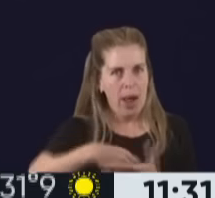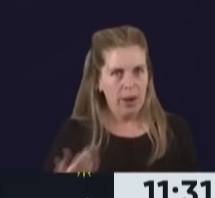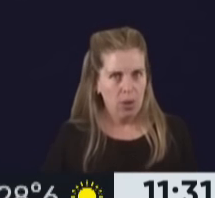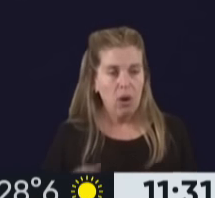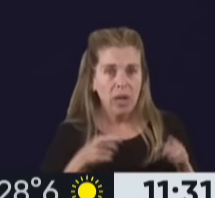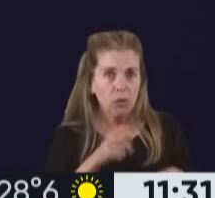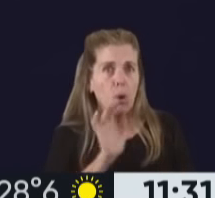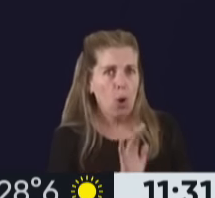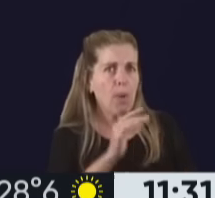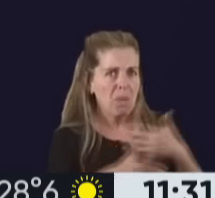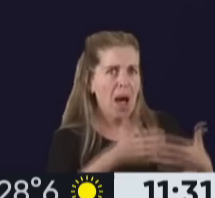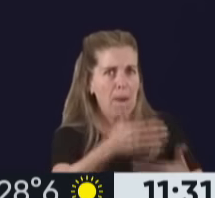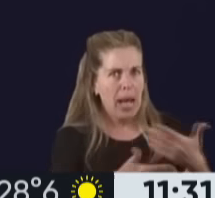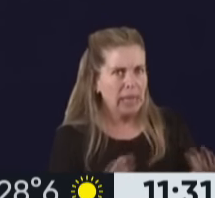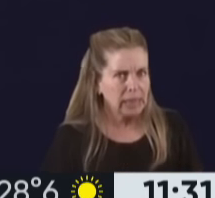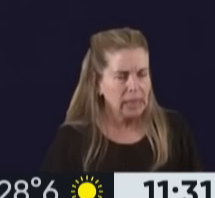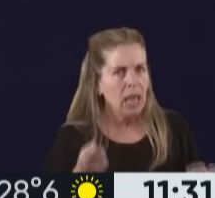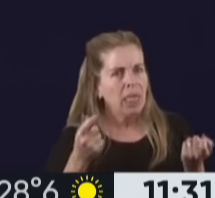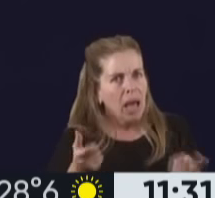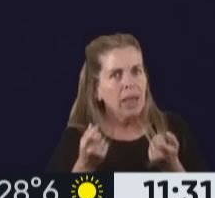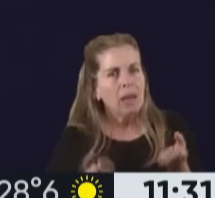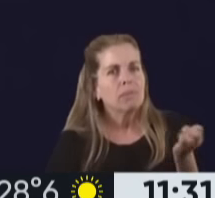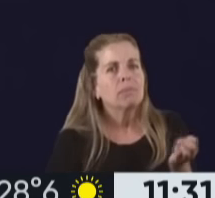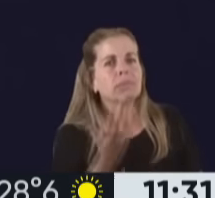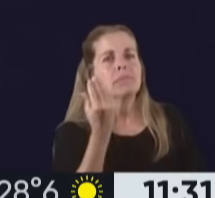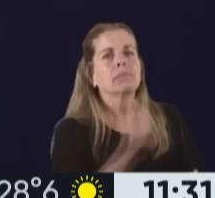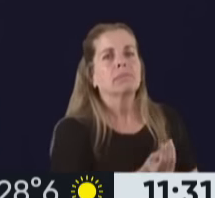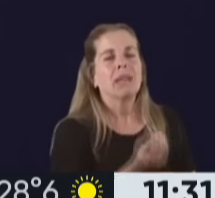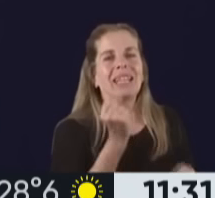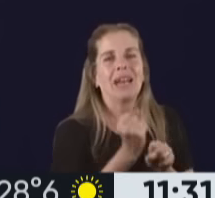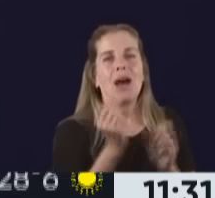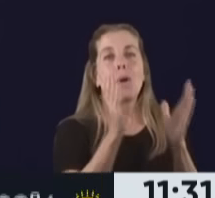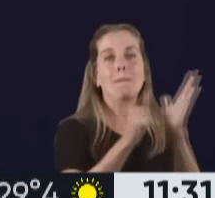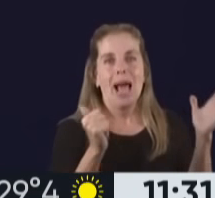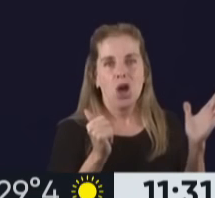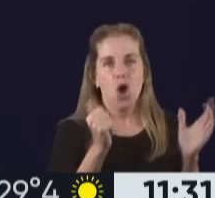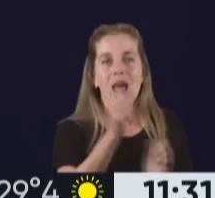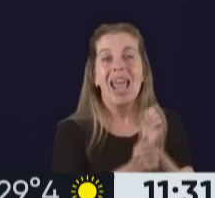obsesión de este gobierno, generar empleo en blanco en el sector privado.